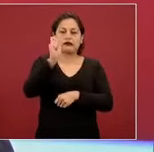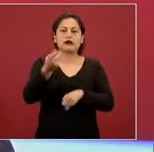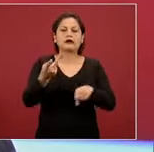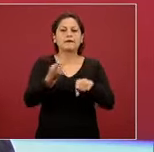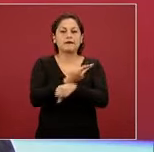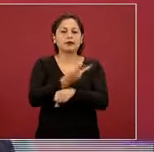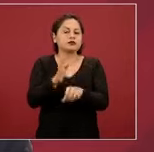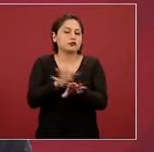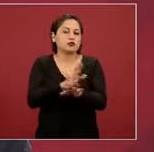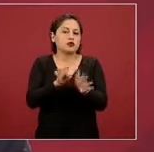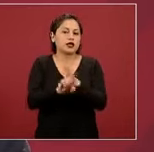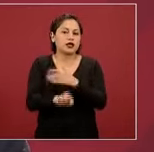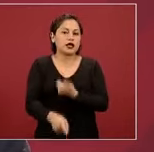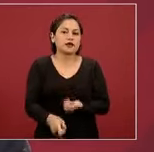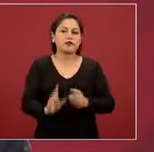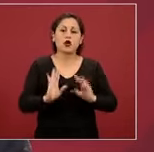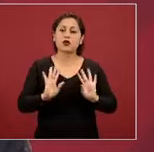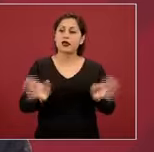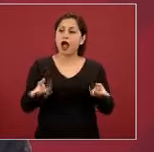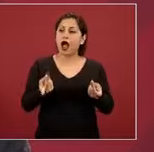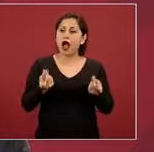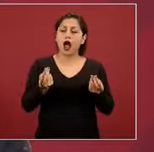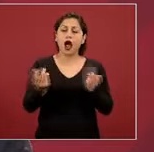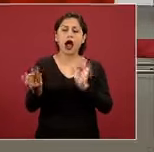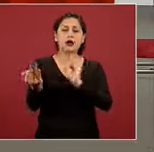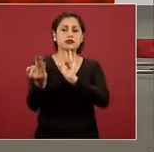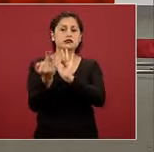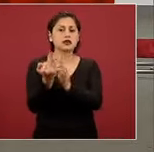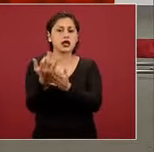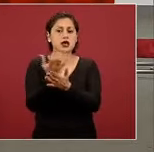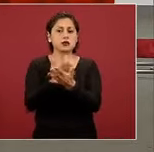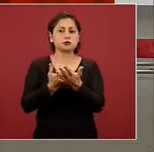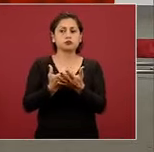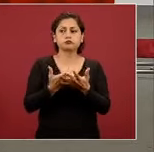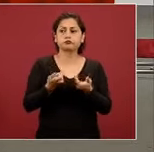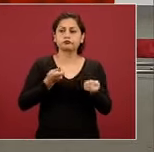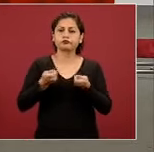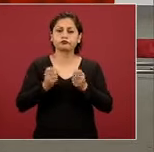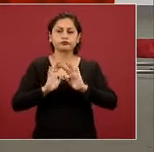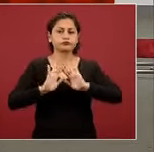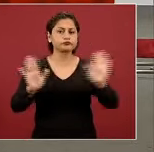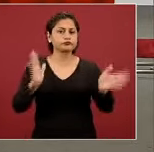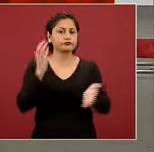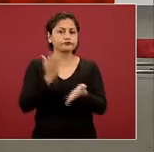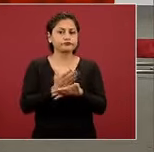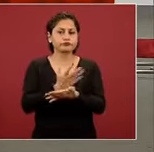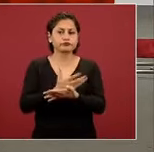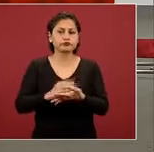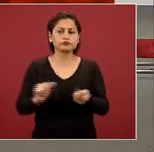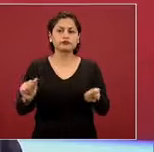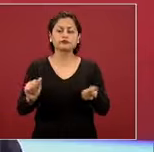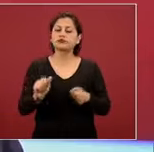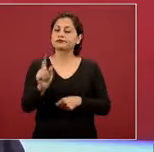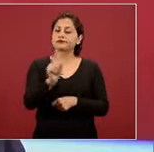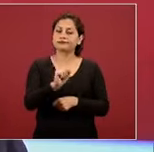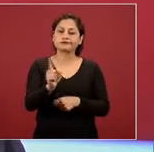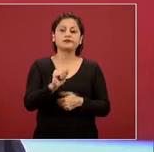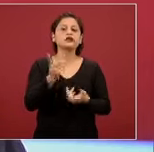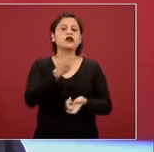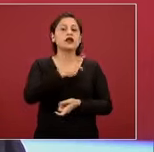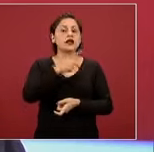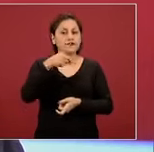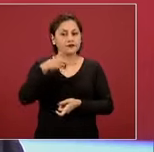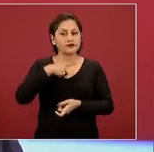respecto a un pronto control de esta epidemia de COVID-19 deben ser en todo momento puestas en